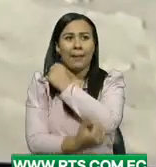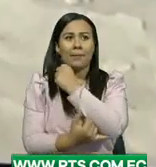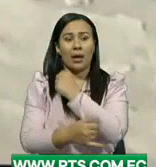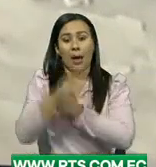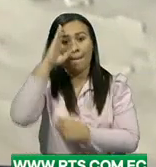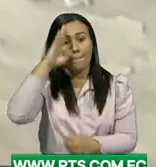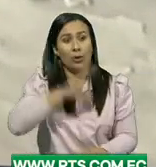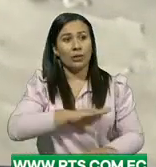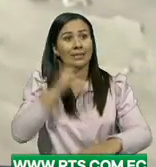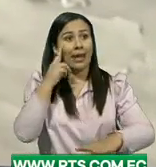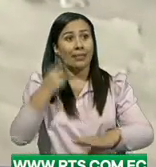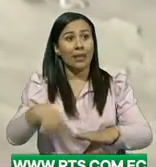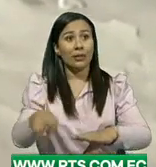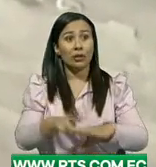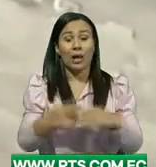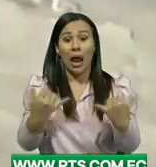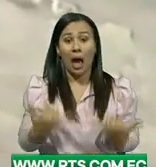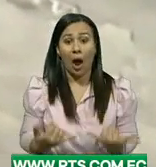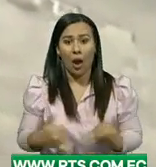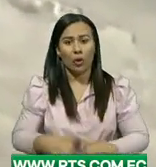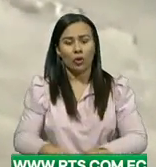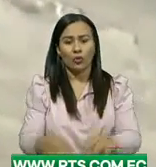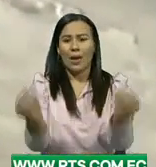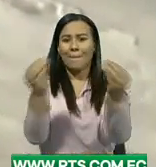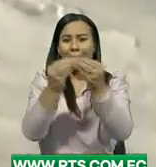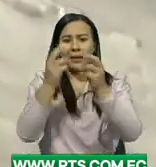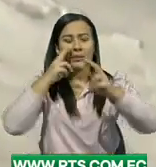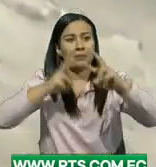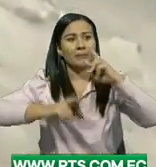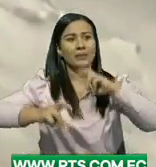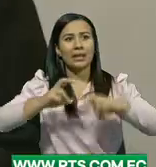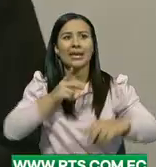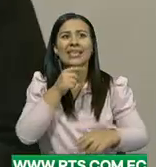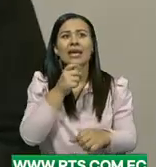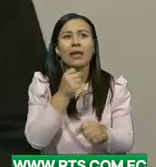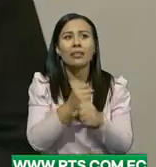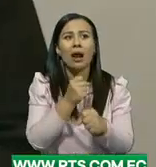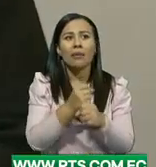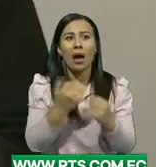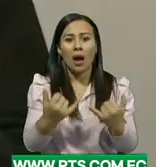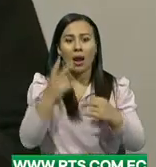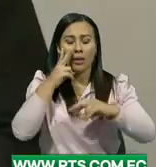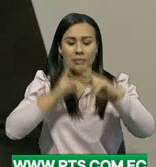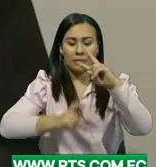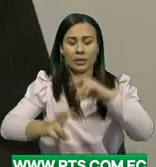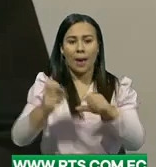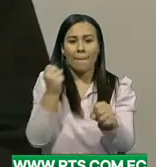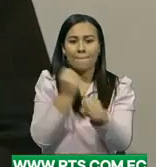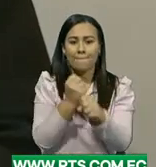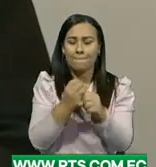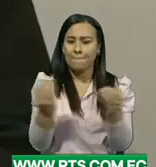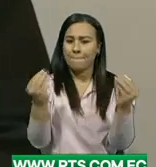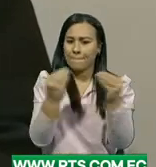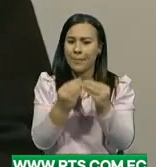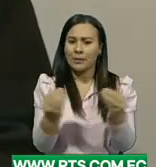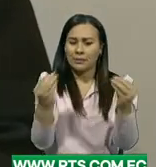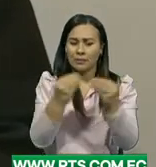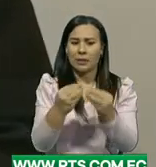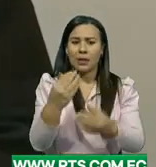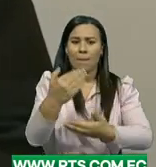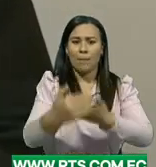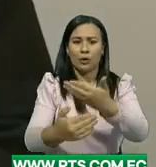Nacional, por su parte, continúa con las investigaciones. Quienes se encuentran realizando las el respectivo levantamiento y proceso